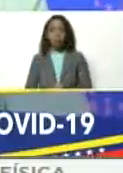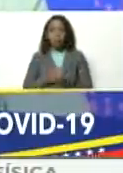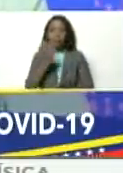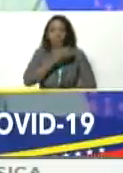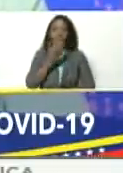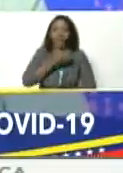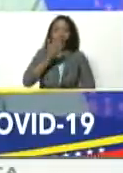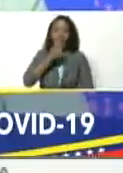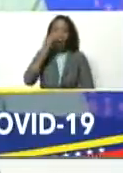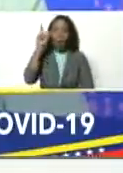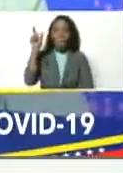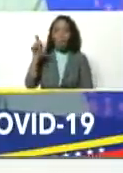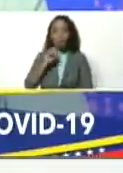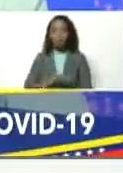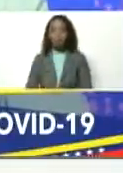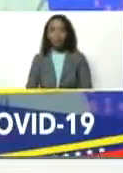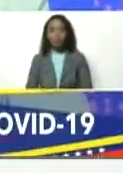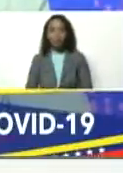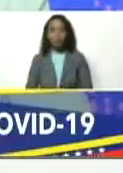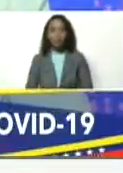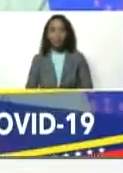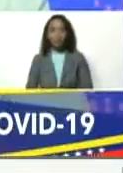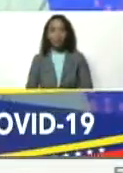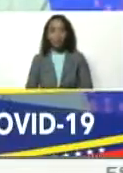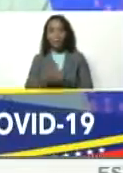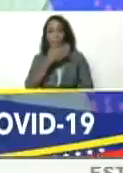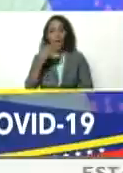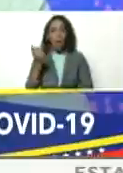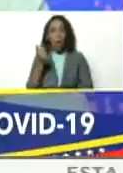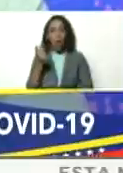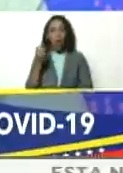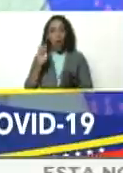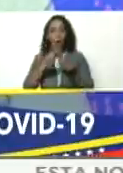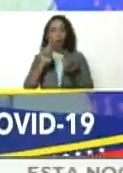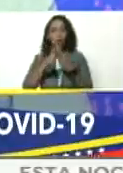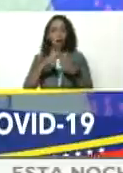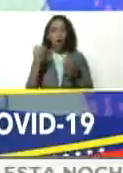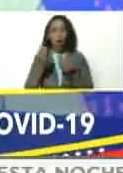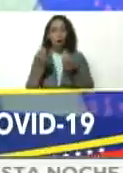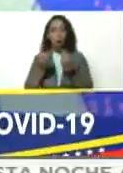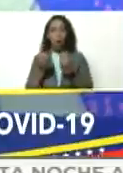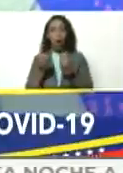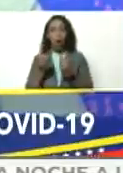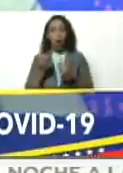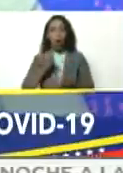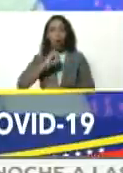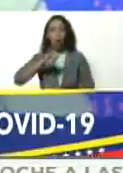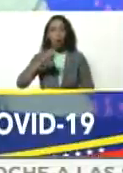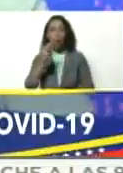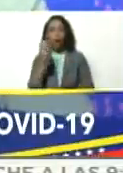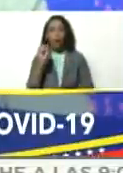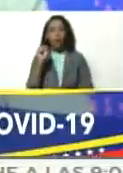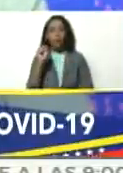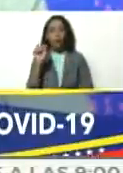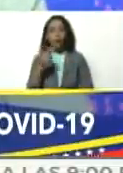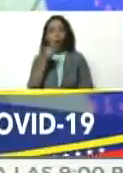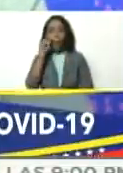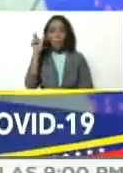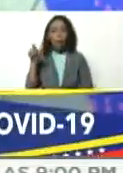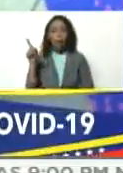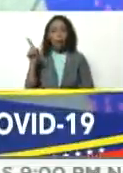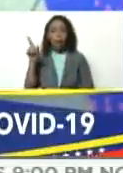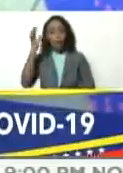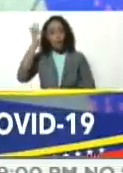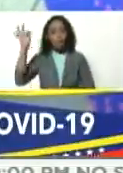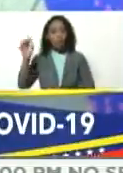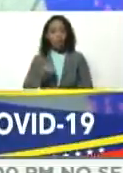¿vale? Wang Yunli, mejor conocido como Wang Yunli, el filósofo del enjambre. Bueno,